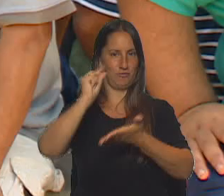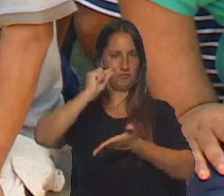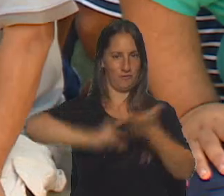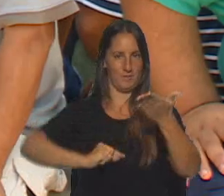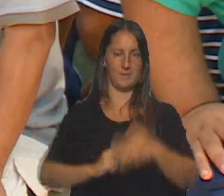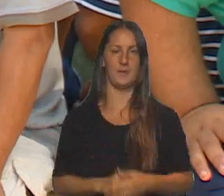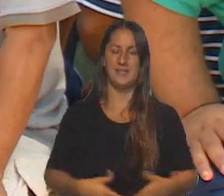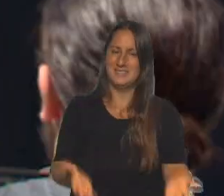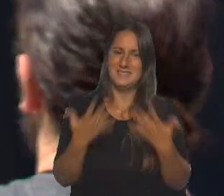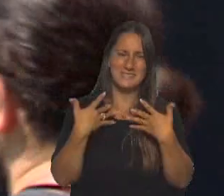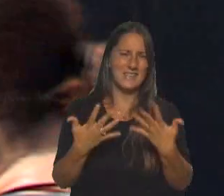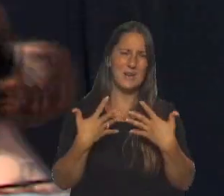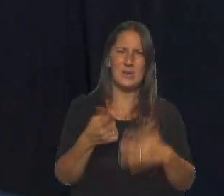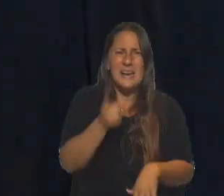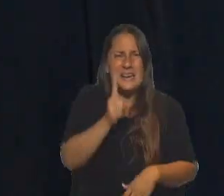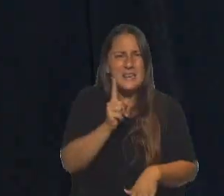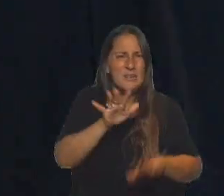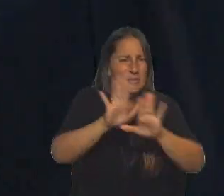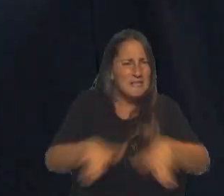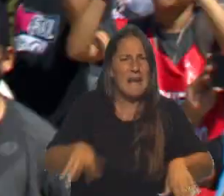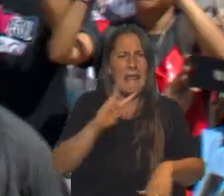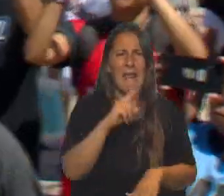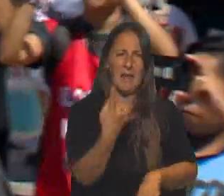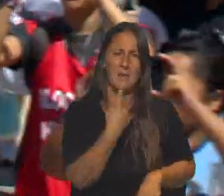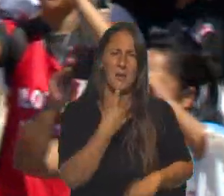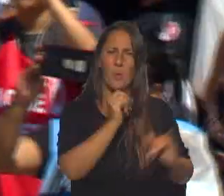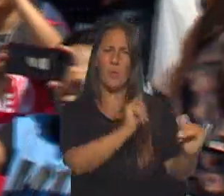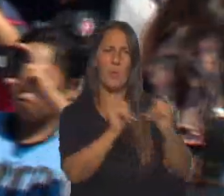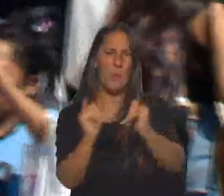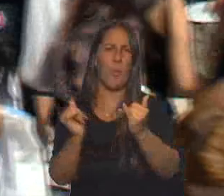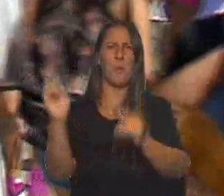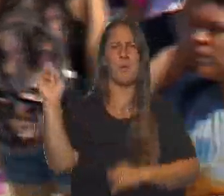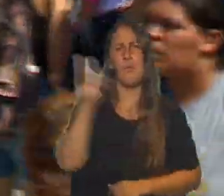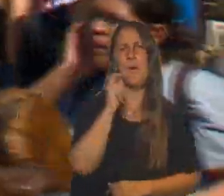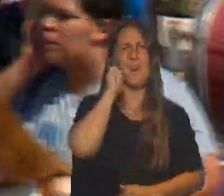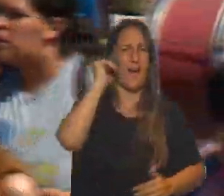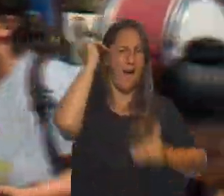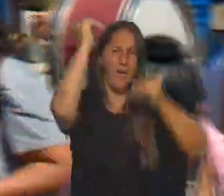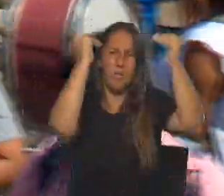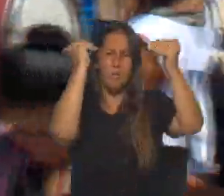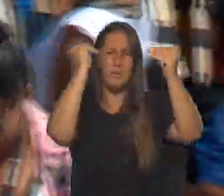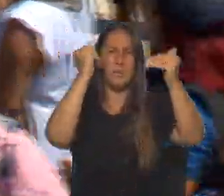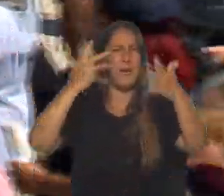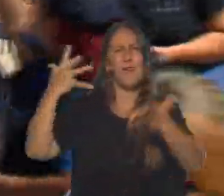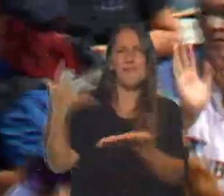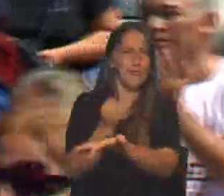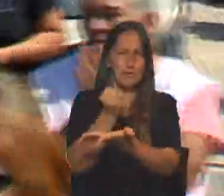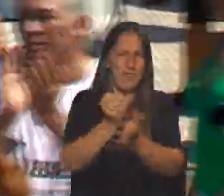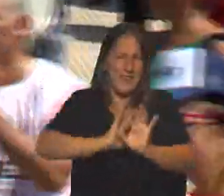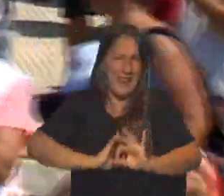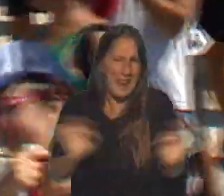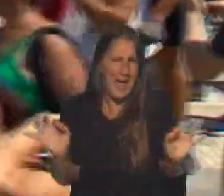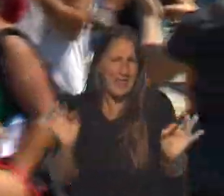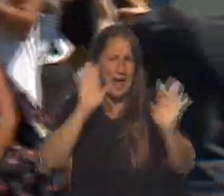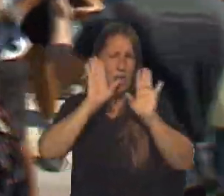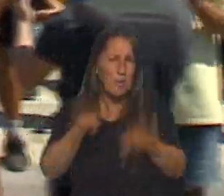Con estos calores tremendos, poner en riesgo la vida de niños, niñas, de jóvenes, de mujeres, de adultos, para no lograr obviamente nada con el